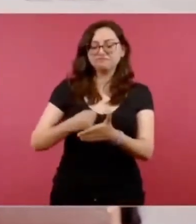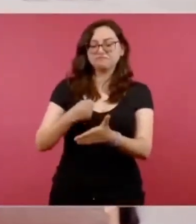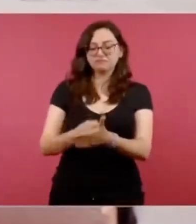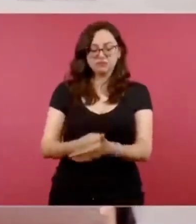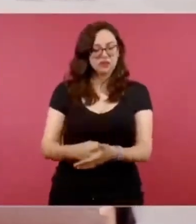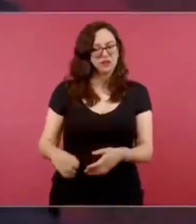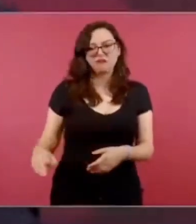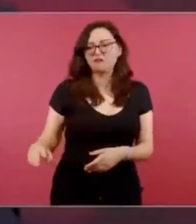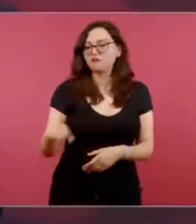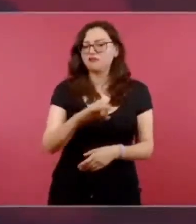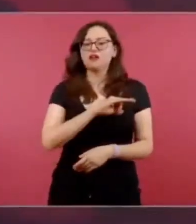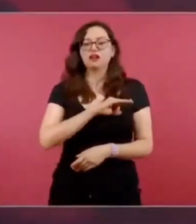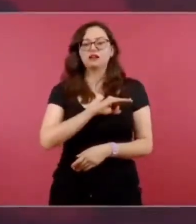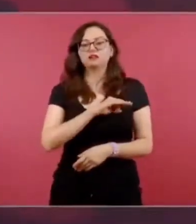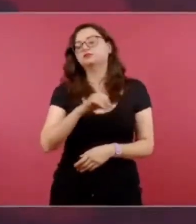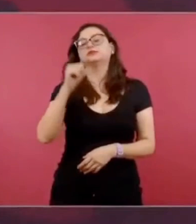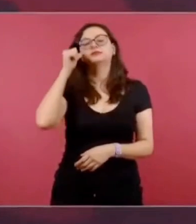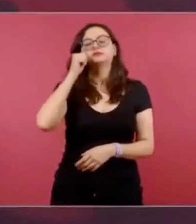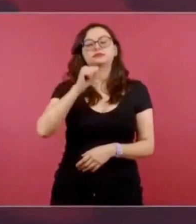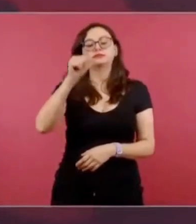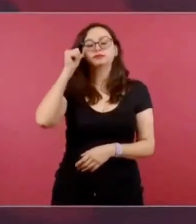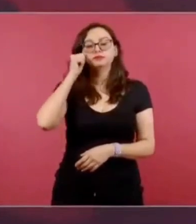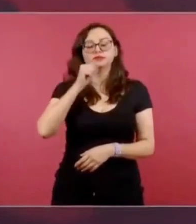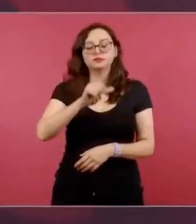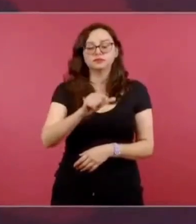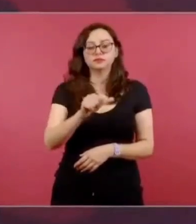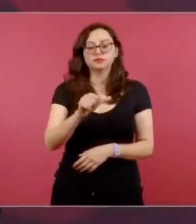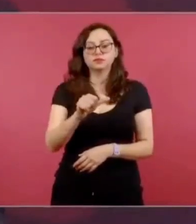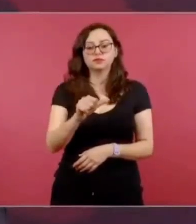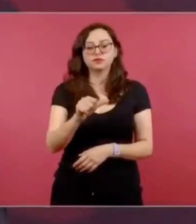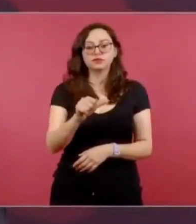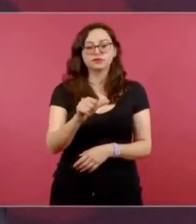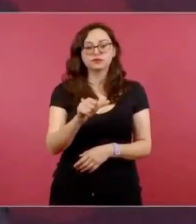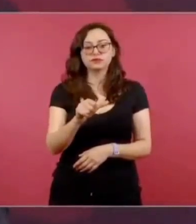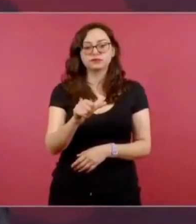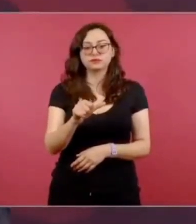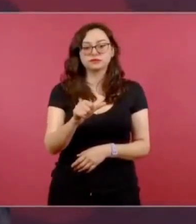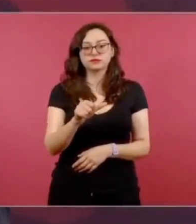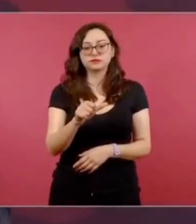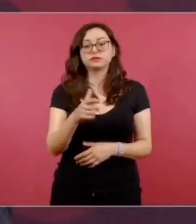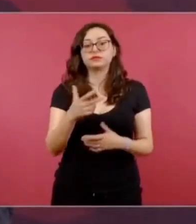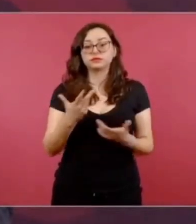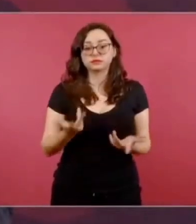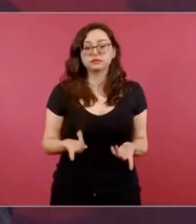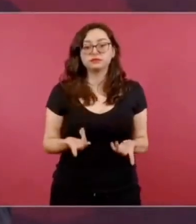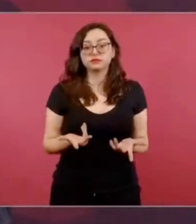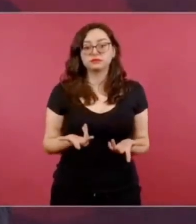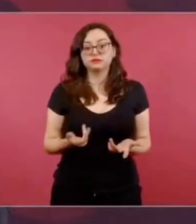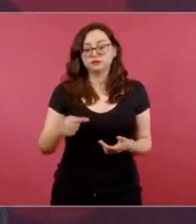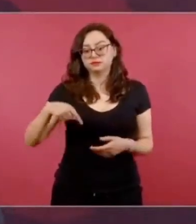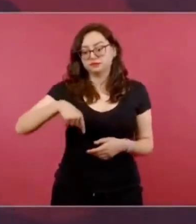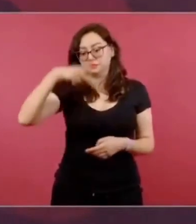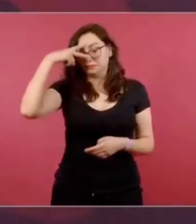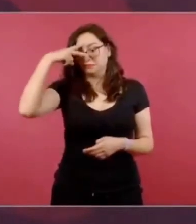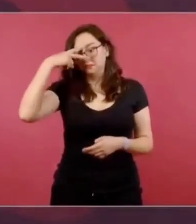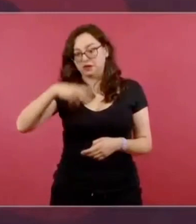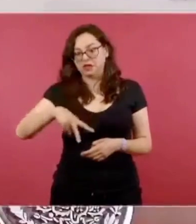era, entre otras cosas, más que lograr la segunda independencia de